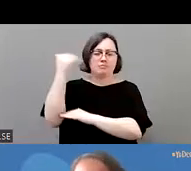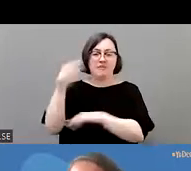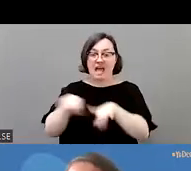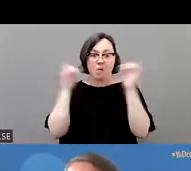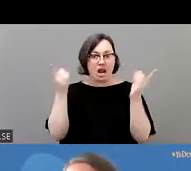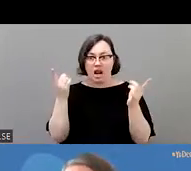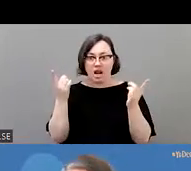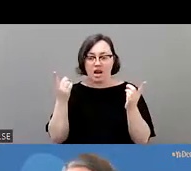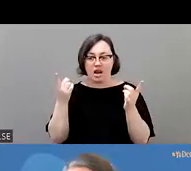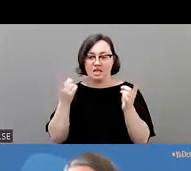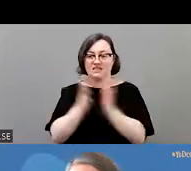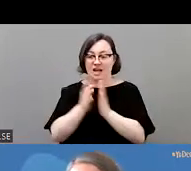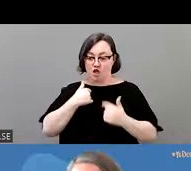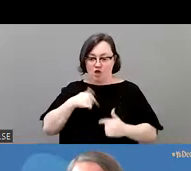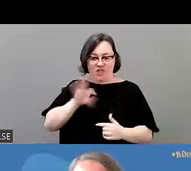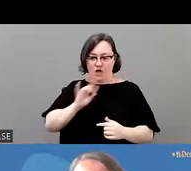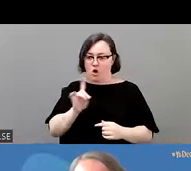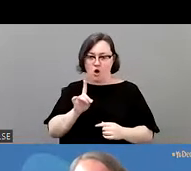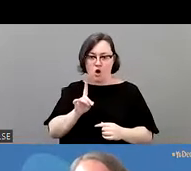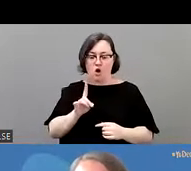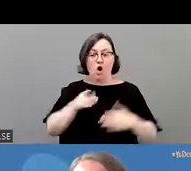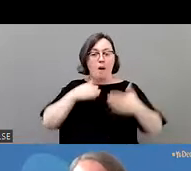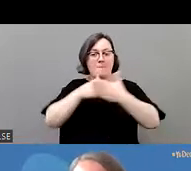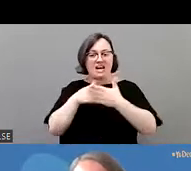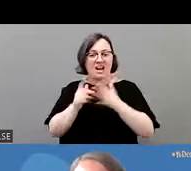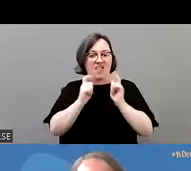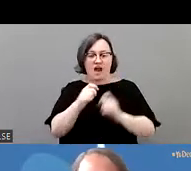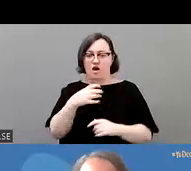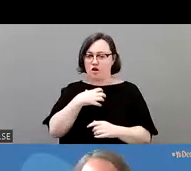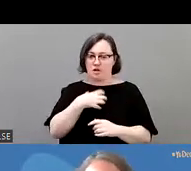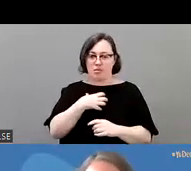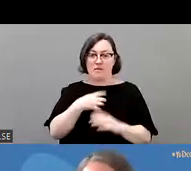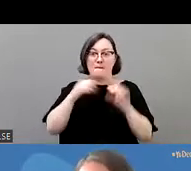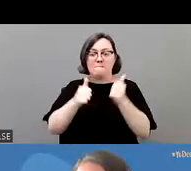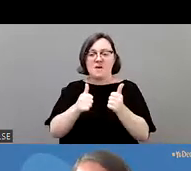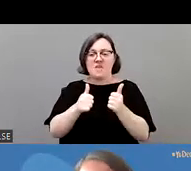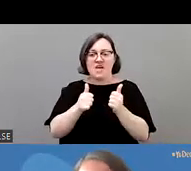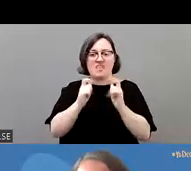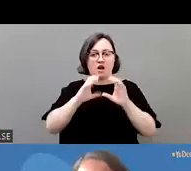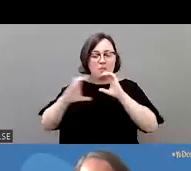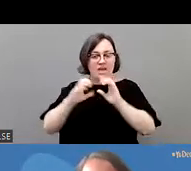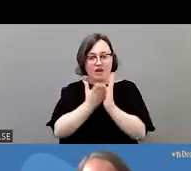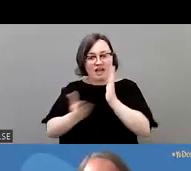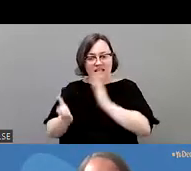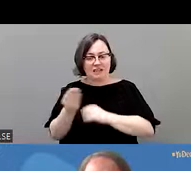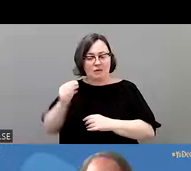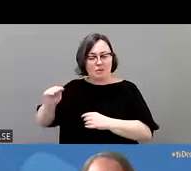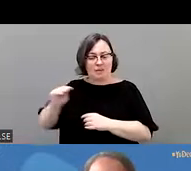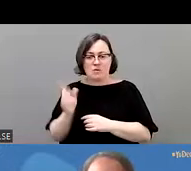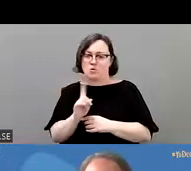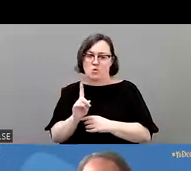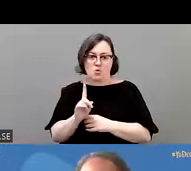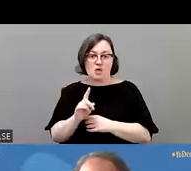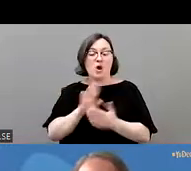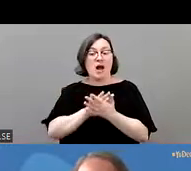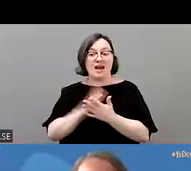pues tenemos que ser nosotros los que pongamos esta barrera inicial de poder empezar a beneficiarse de la comunicación alternativa aumentativa. Esto es algo que se